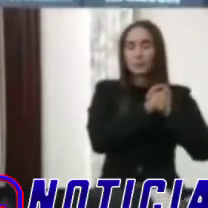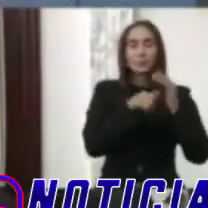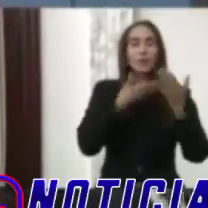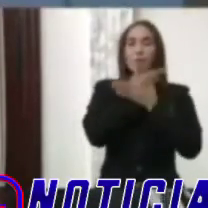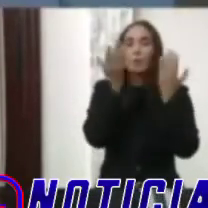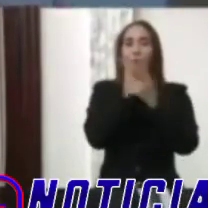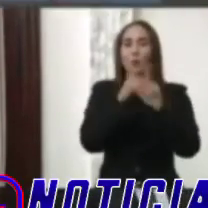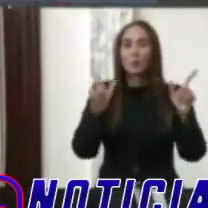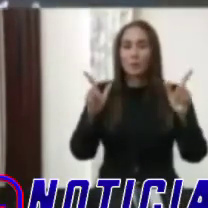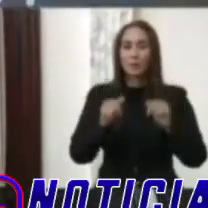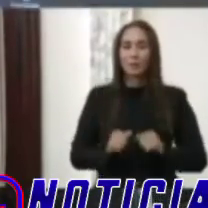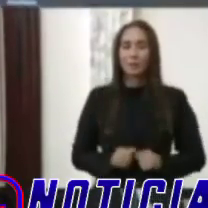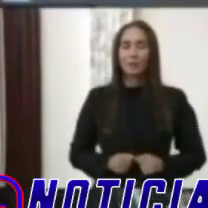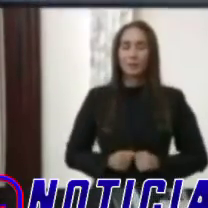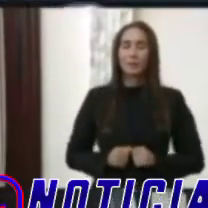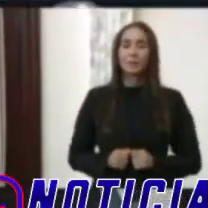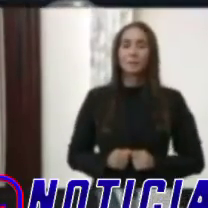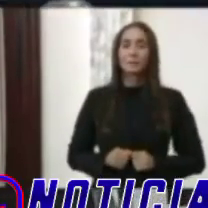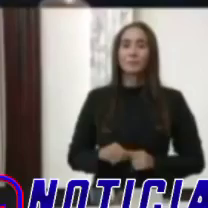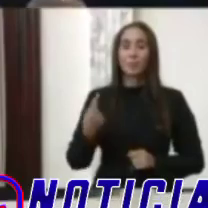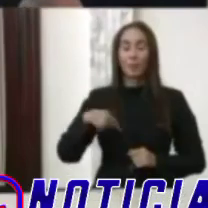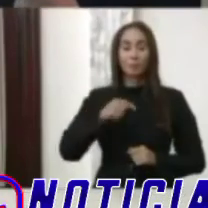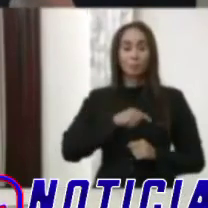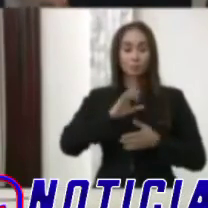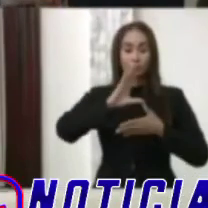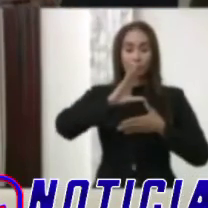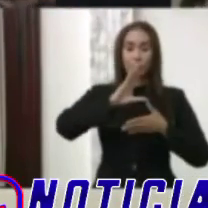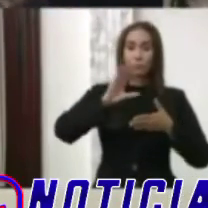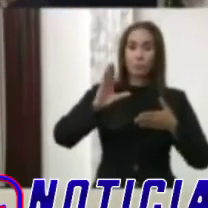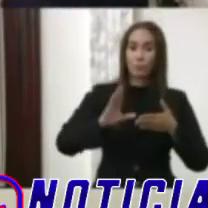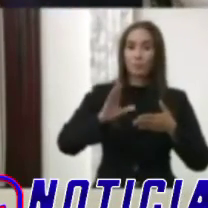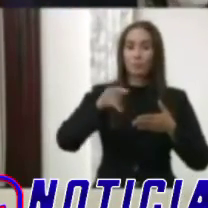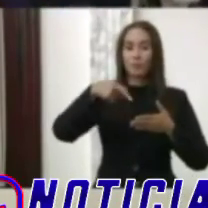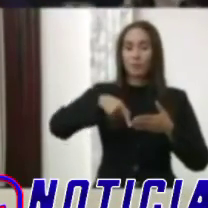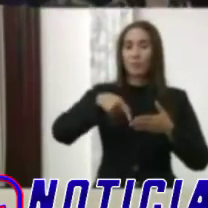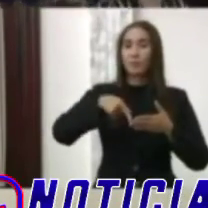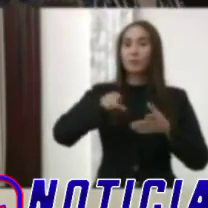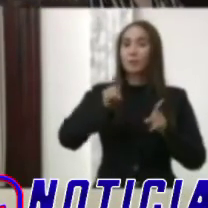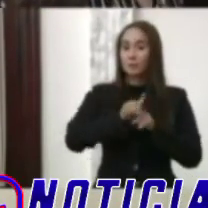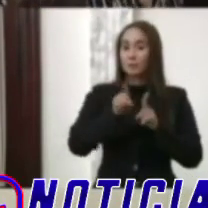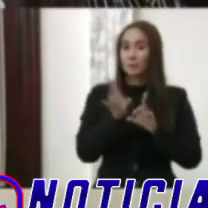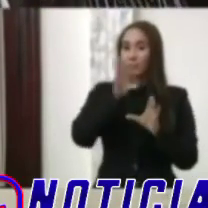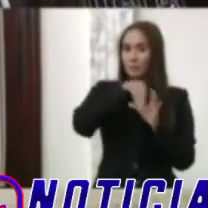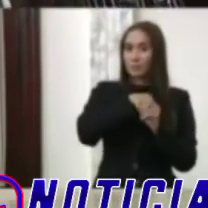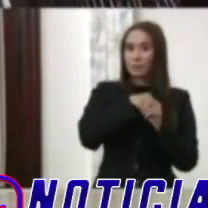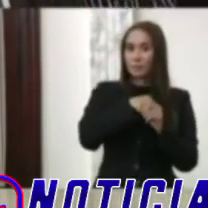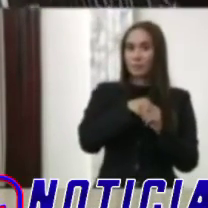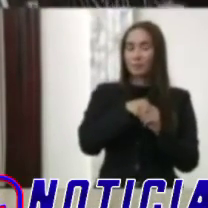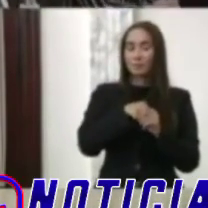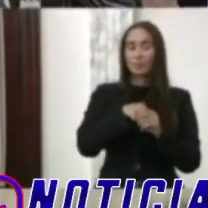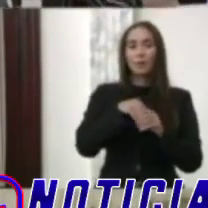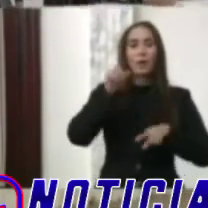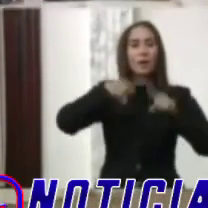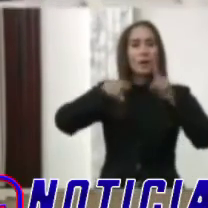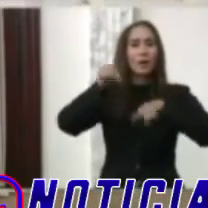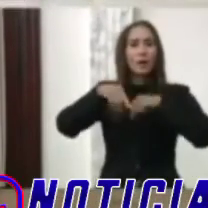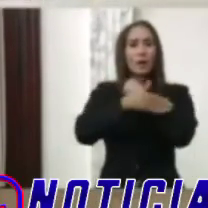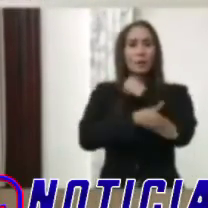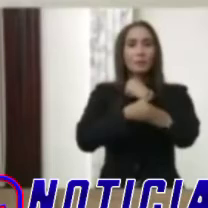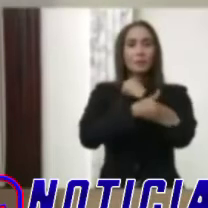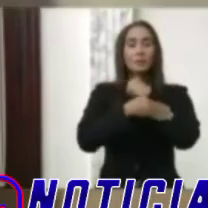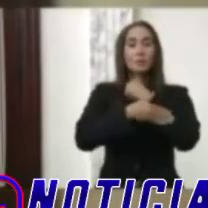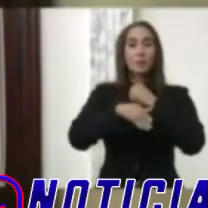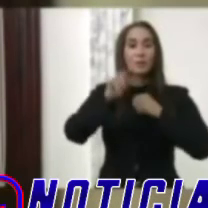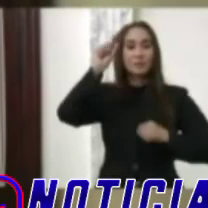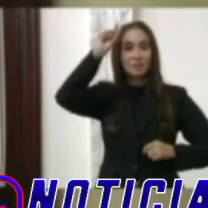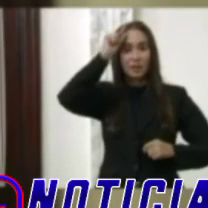libertades. Nuestro continente no es una excepción a este mal. Aún persisten países con gobiernos despóticos